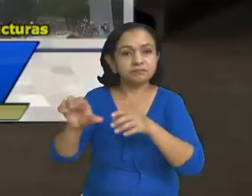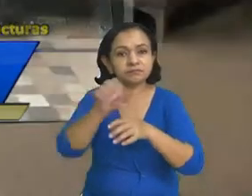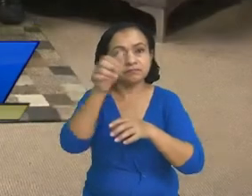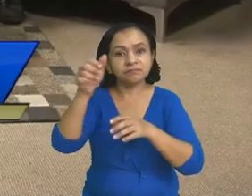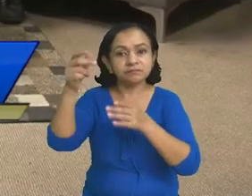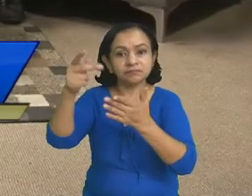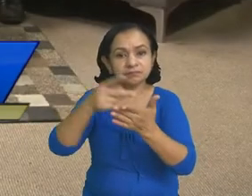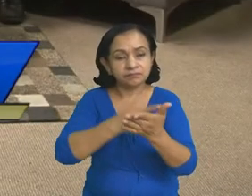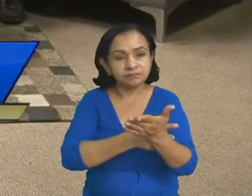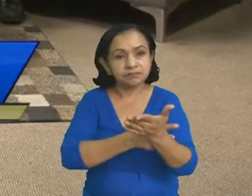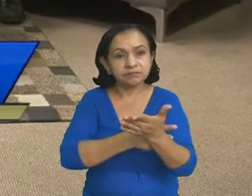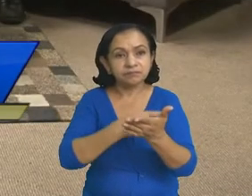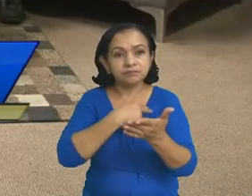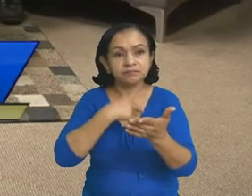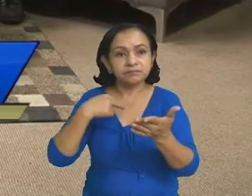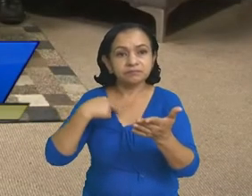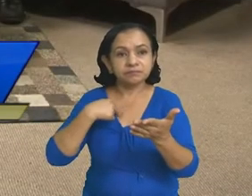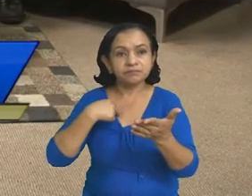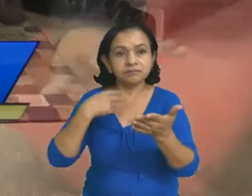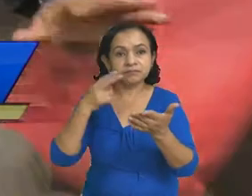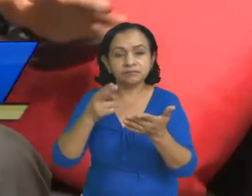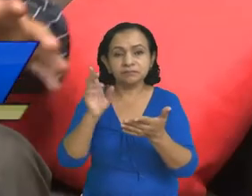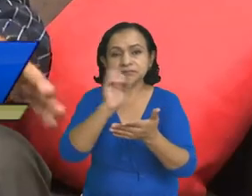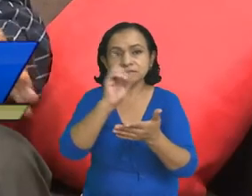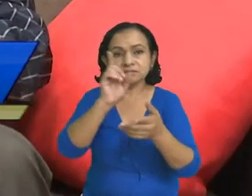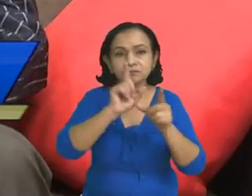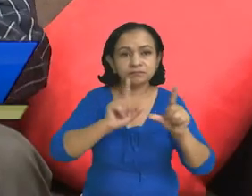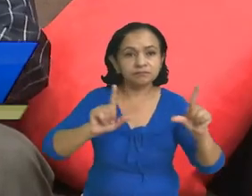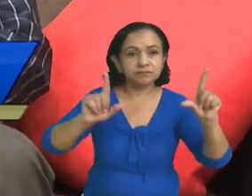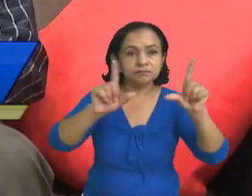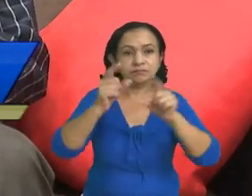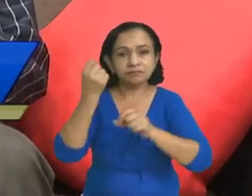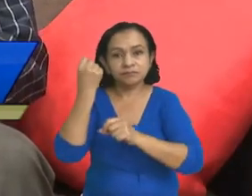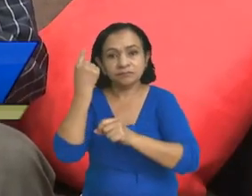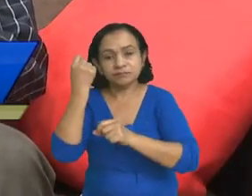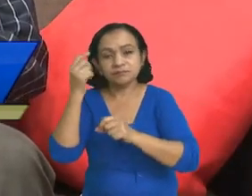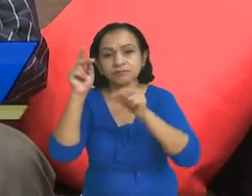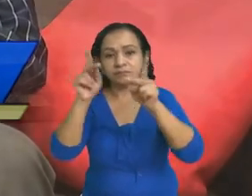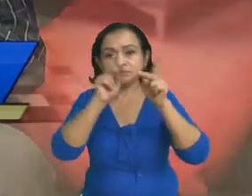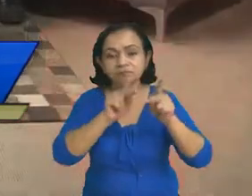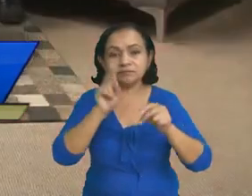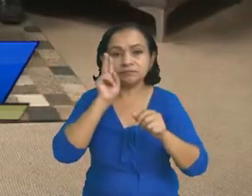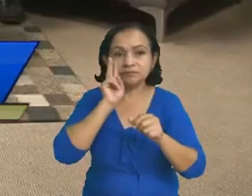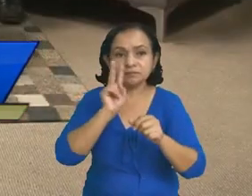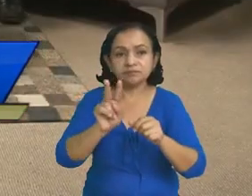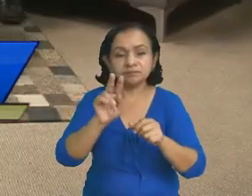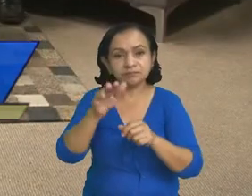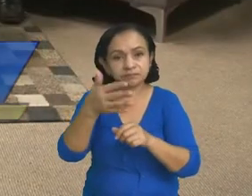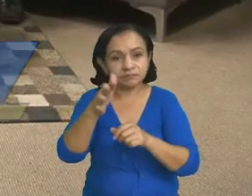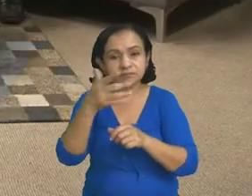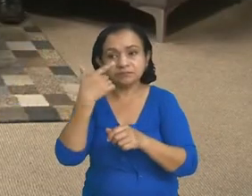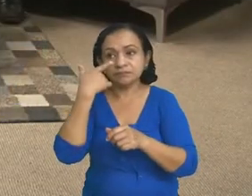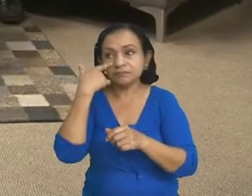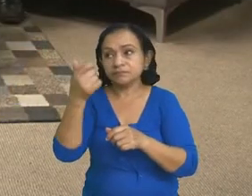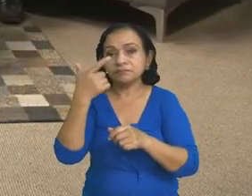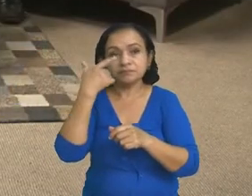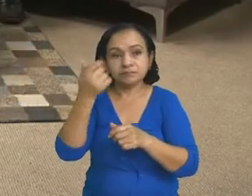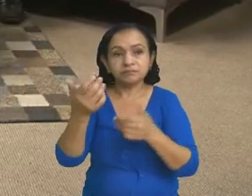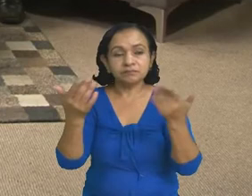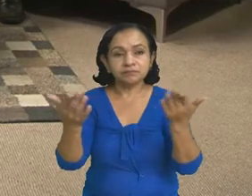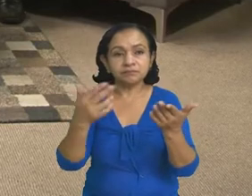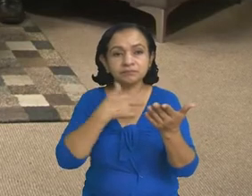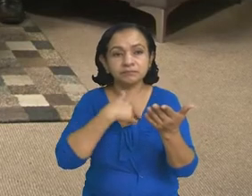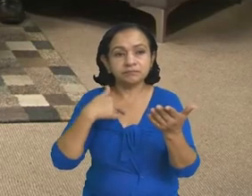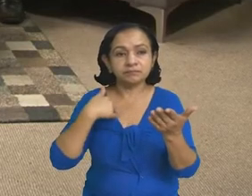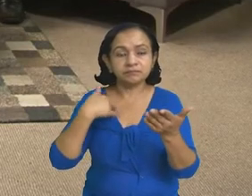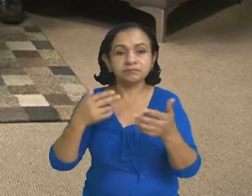proyectos no estarán? Y si nos regala, por favor, la ubicación para entender y con nuestra audiencia pueda más o menos conocer, porque de repente ya hay un